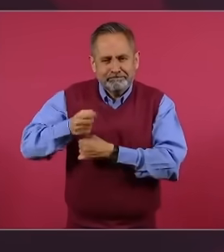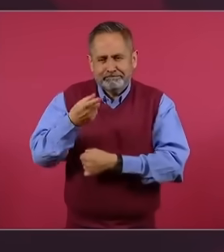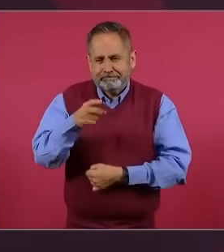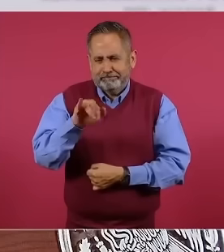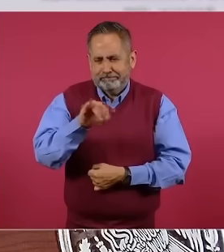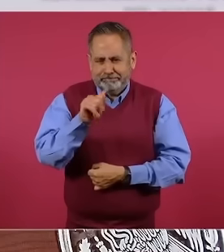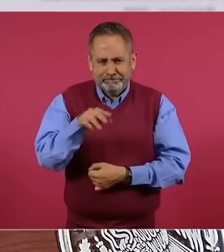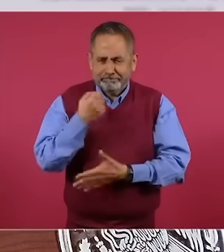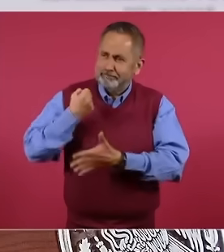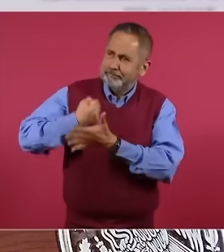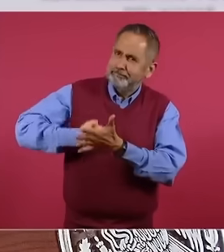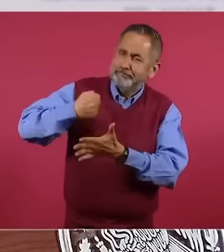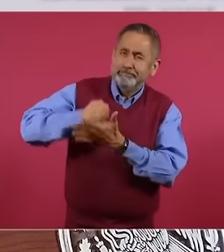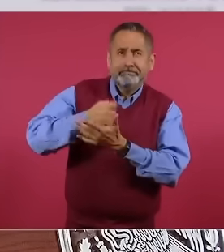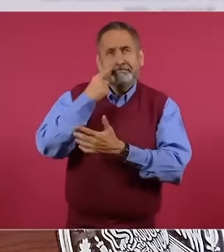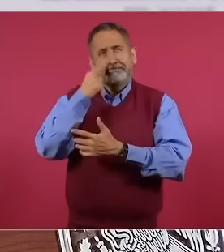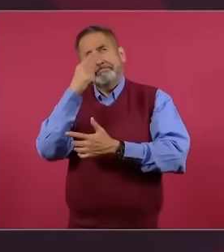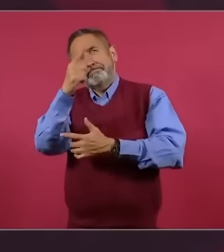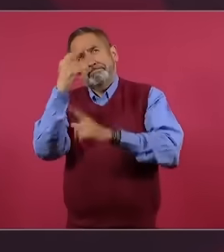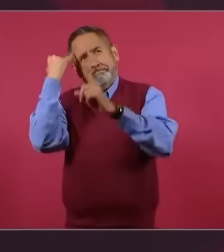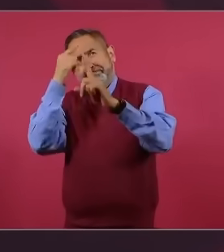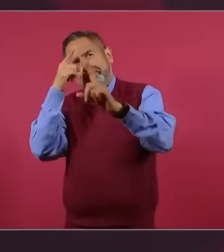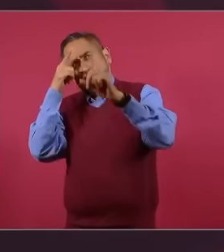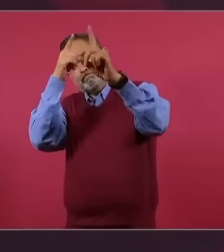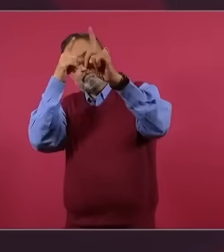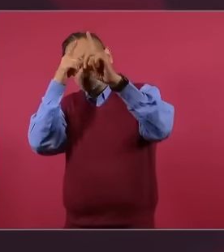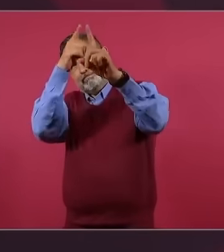luchando por ideales,